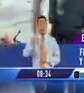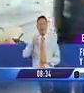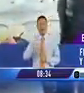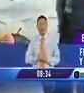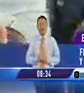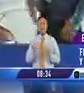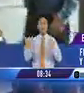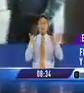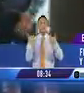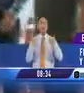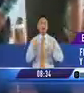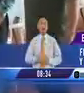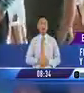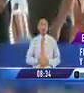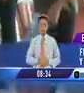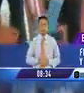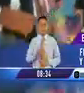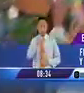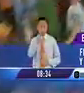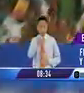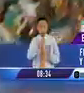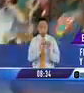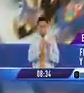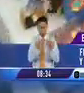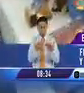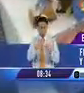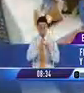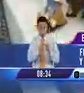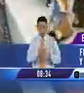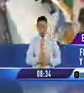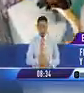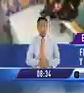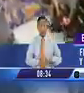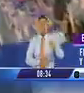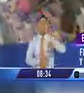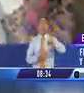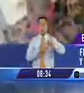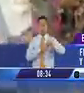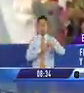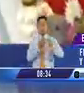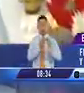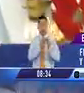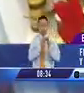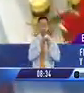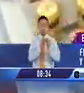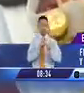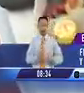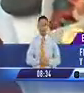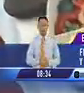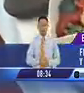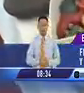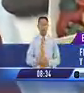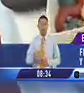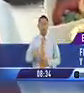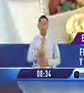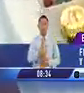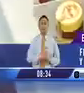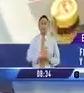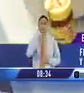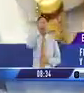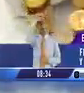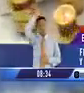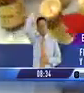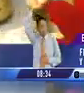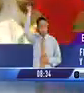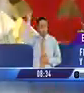artística. Oiga, esto lo hacen ustedes mismos con sus propias manos. Nuestras propias manos. Y los duendecitos, ¿cómo se